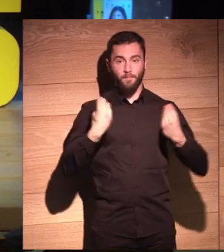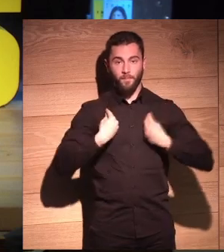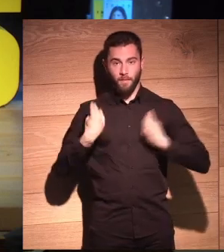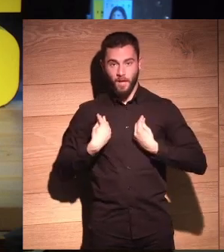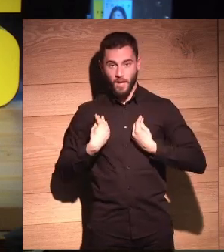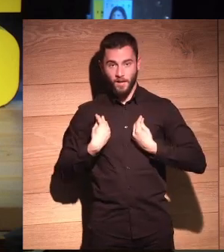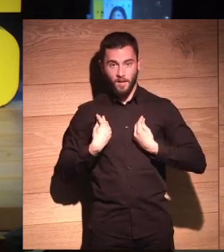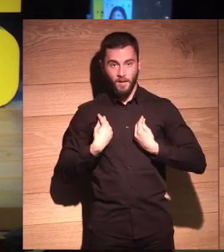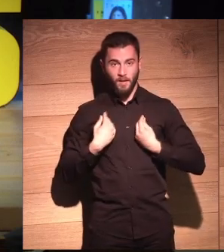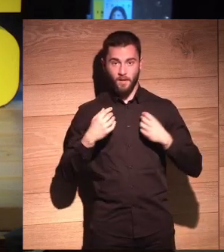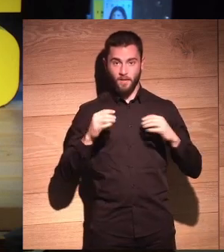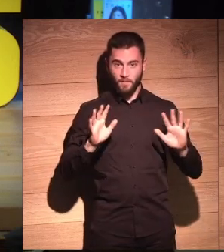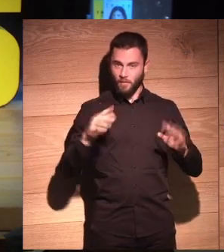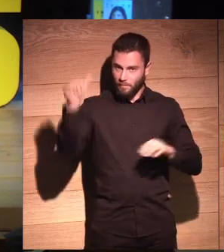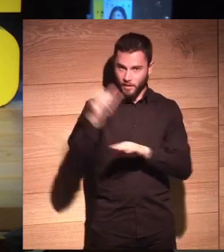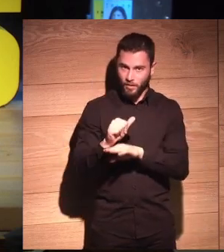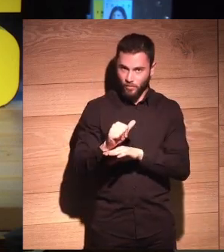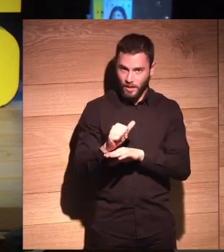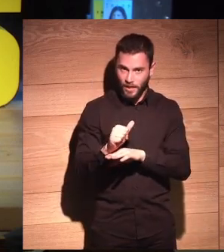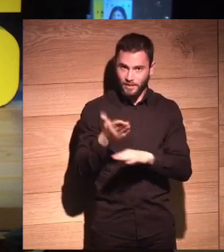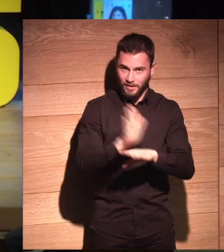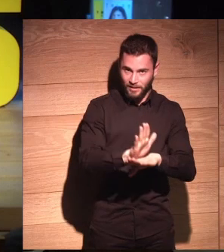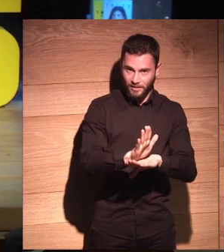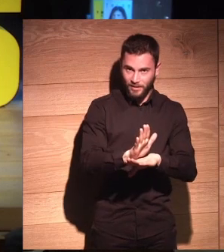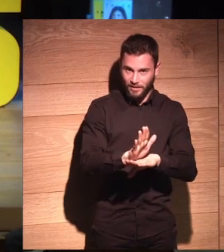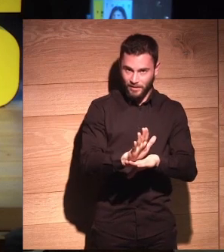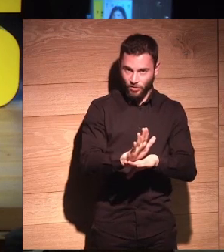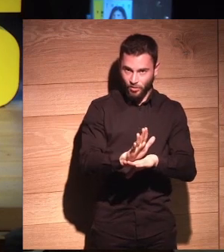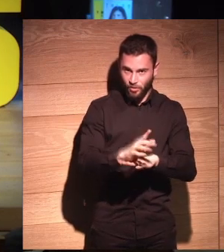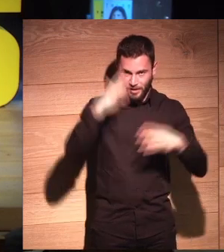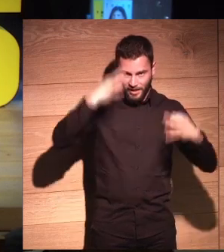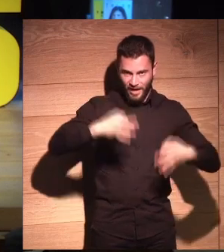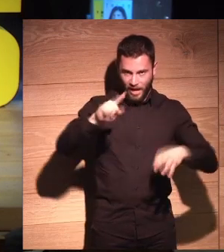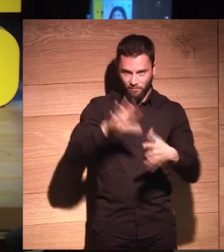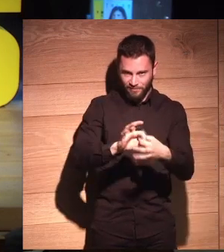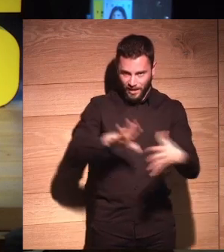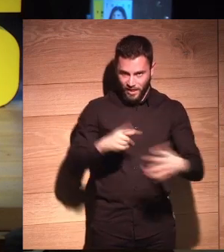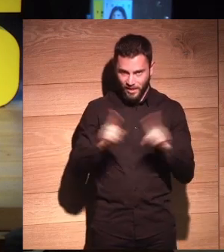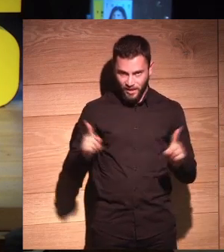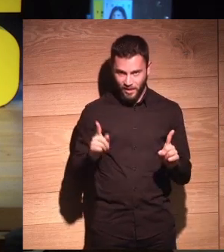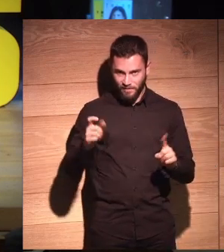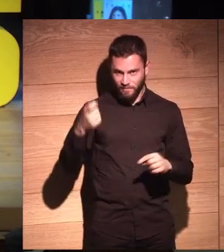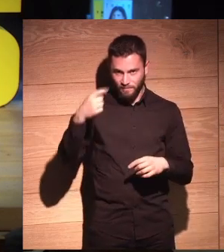están controlados. Esto es lo que sale en la película, no corresponde a implantes reales para nada, pero